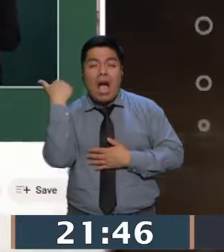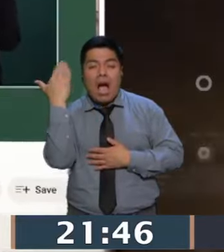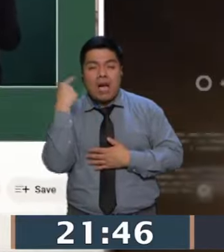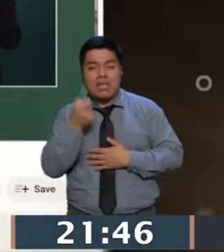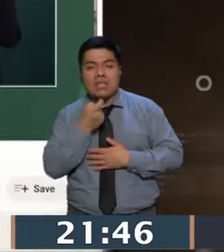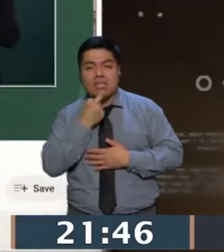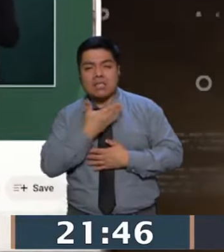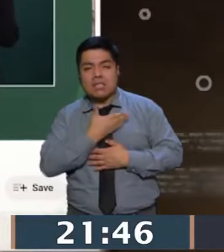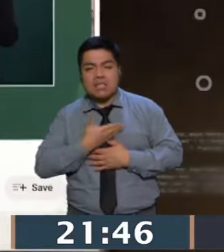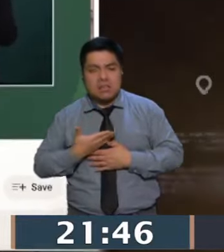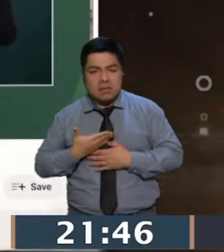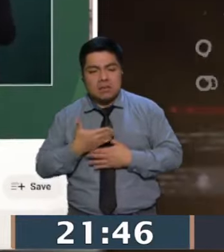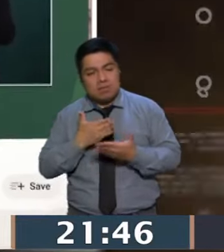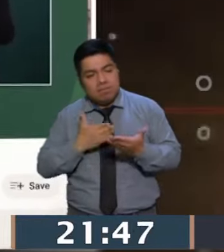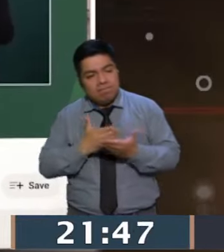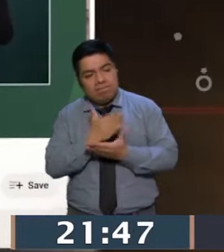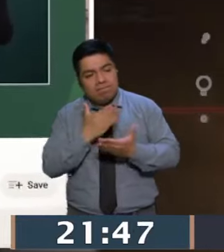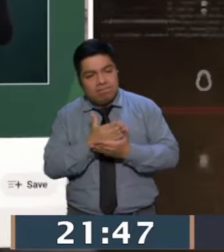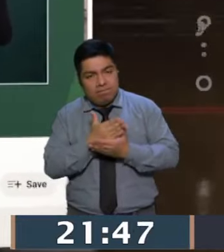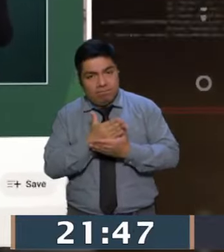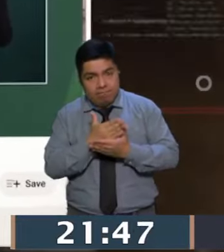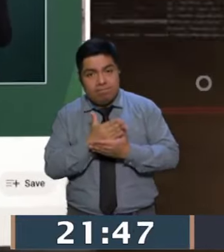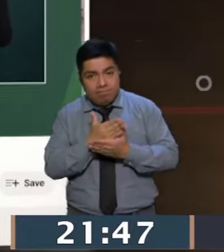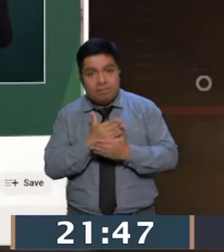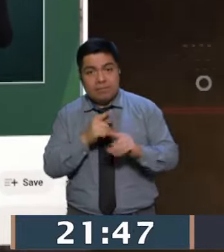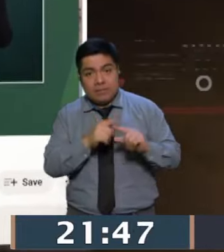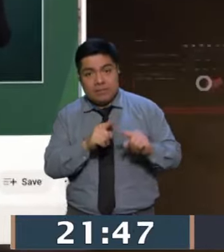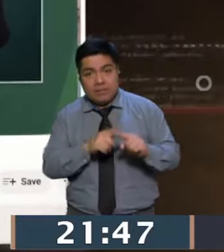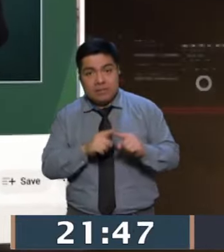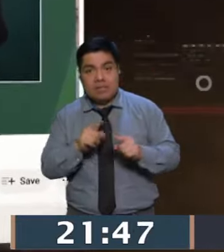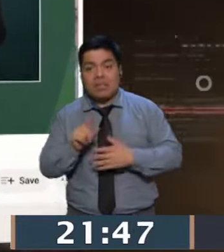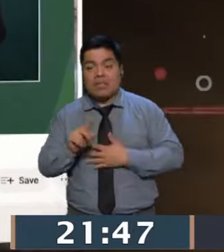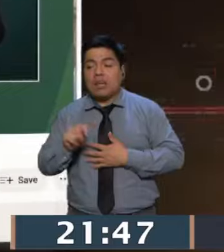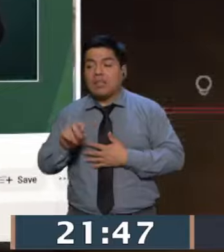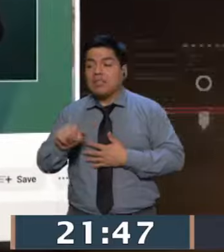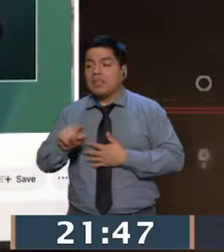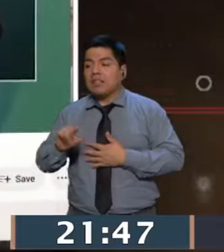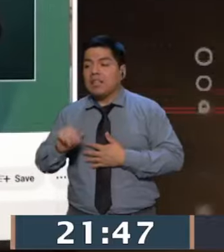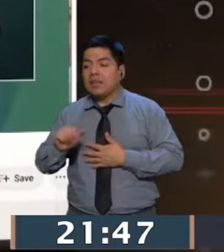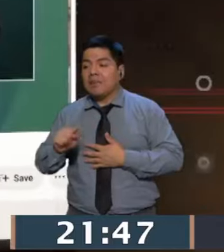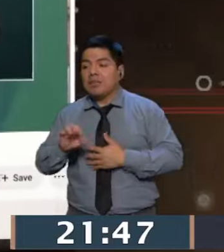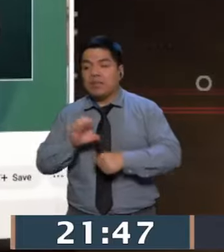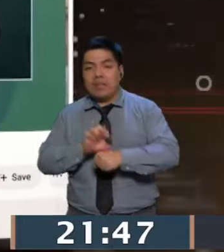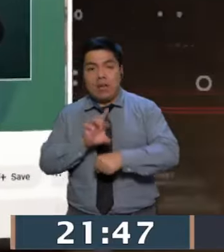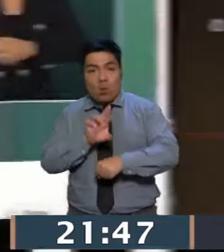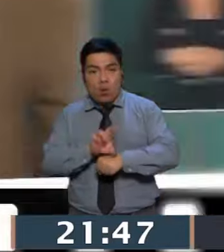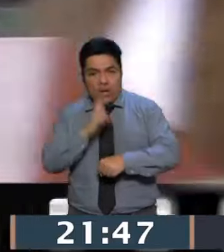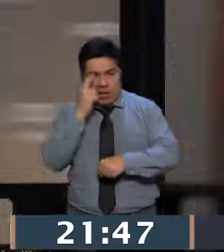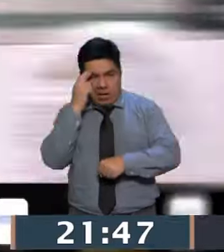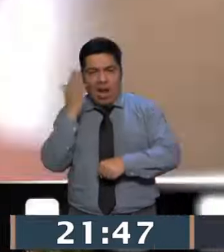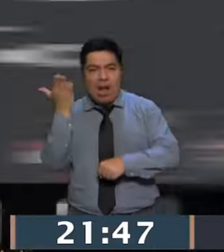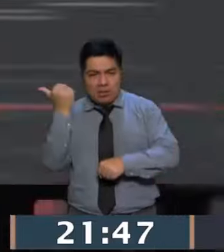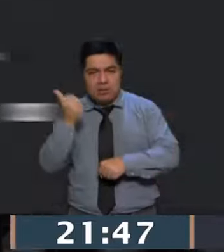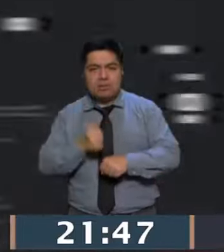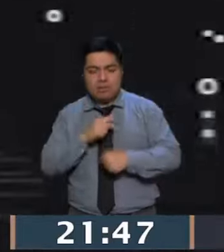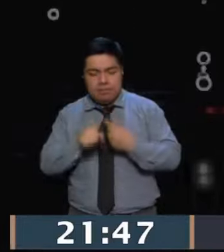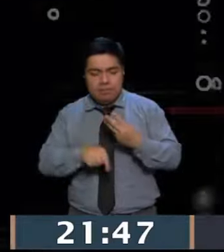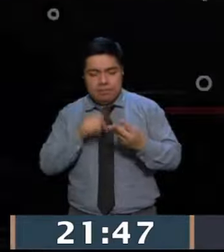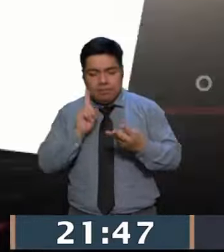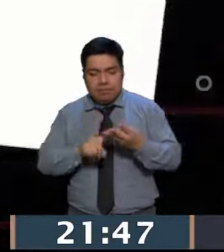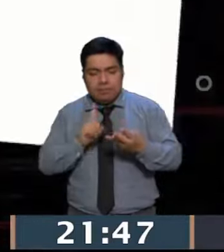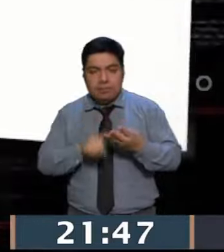cuando el mandatario mexicano se refirió a la irrupción de un comando armado en el canal TC Televisión de Ecuador.